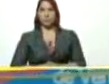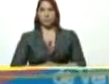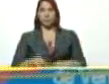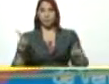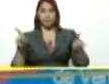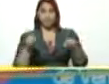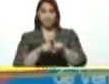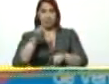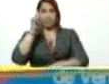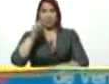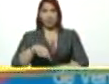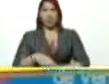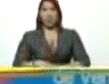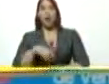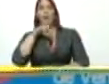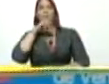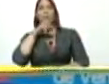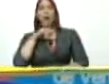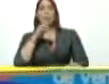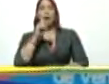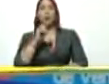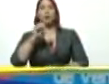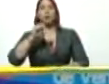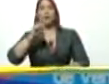Igualmente hablaba Osvaldo Vera